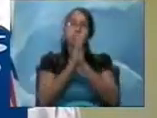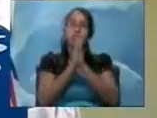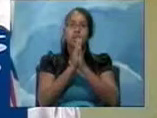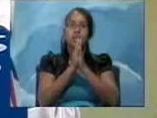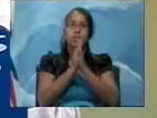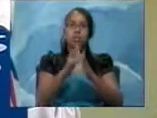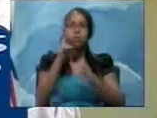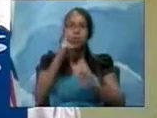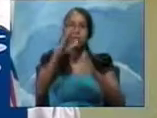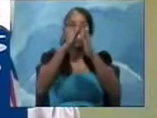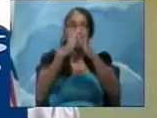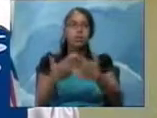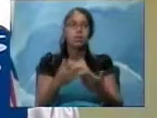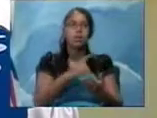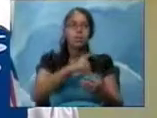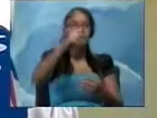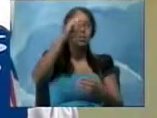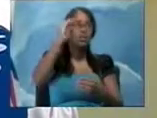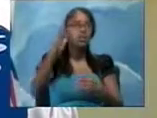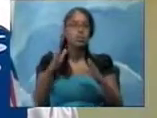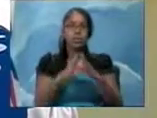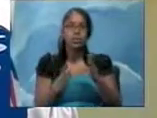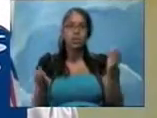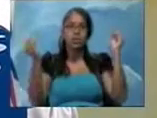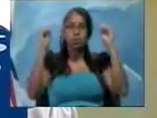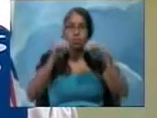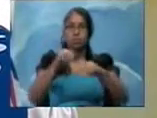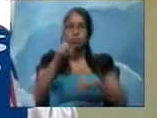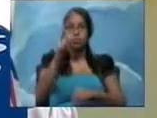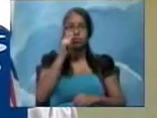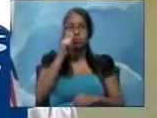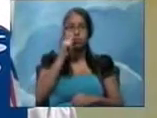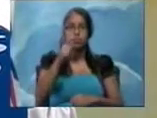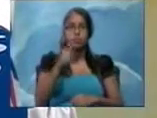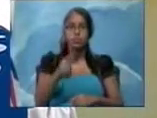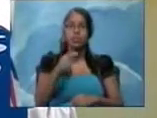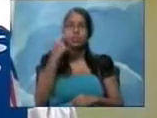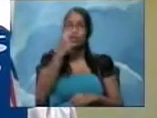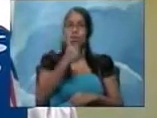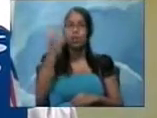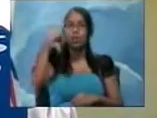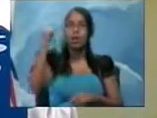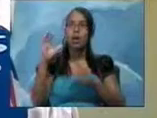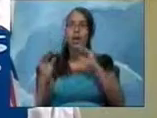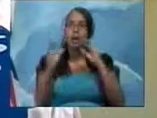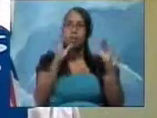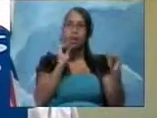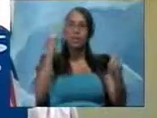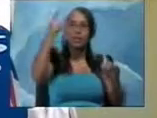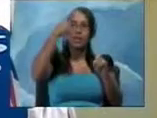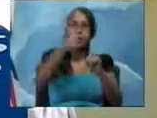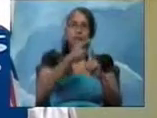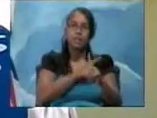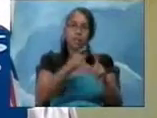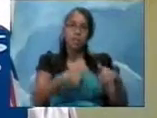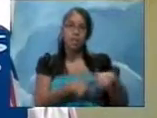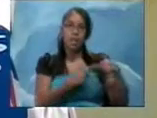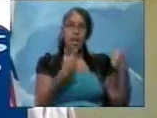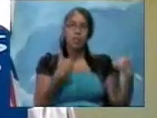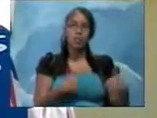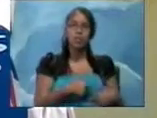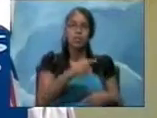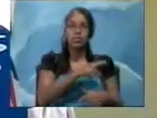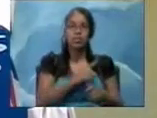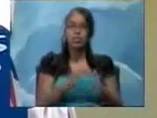Mira las palabras que Dios le pone a Pedro en su boca para hablar directamente al corazón de aquella